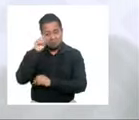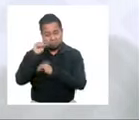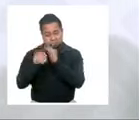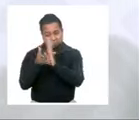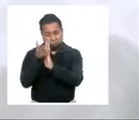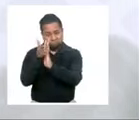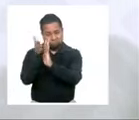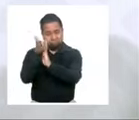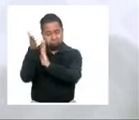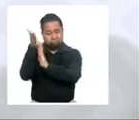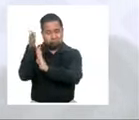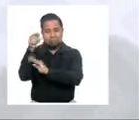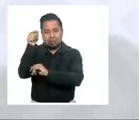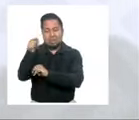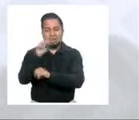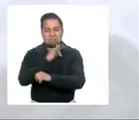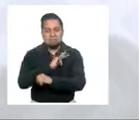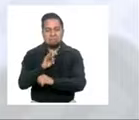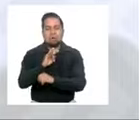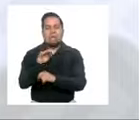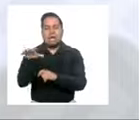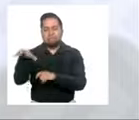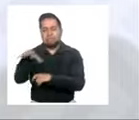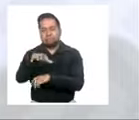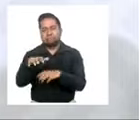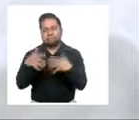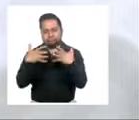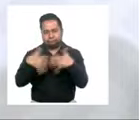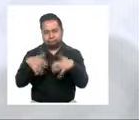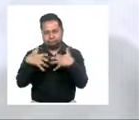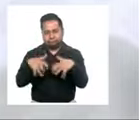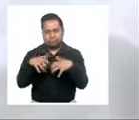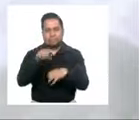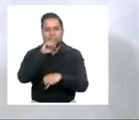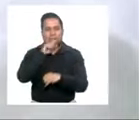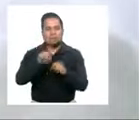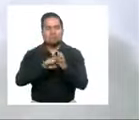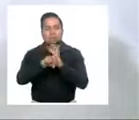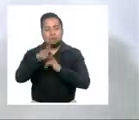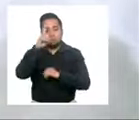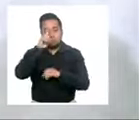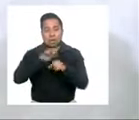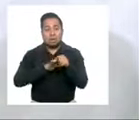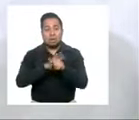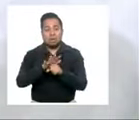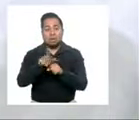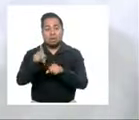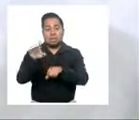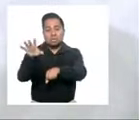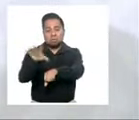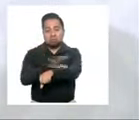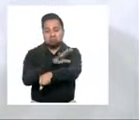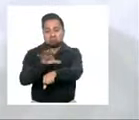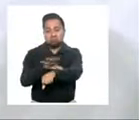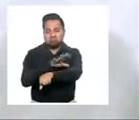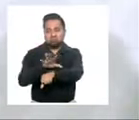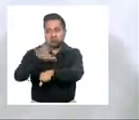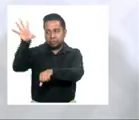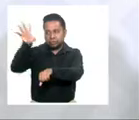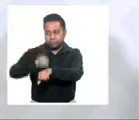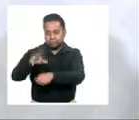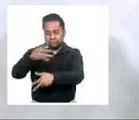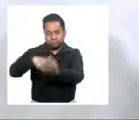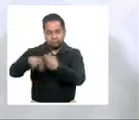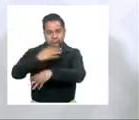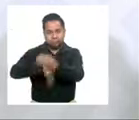construcción de estos tanto parques como las plantas solares. Y esto tiene